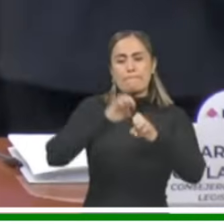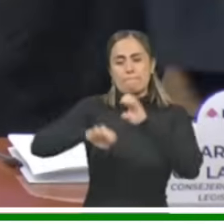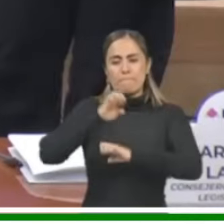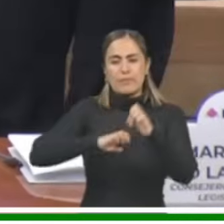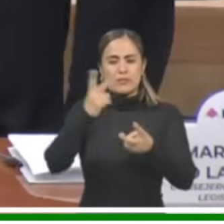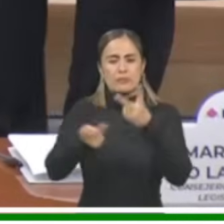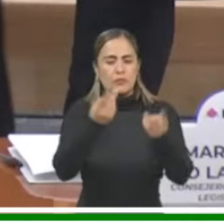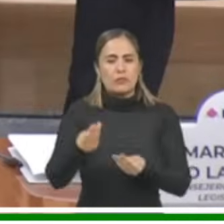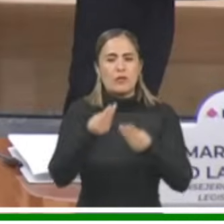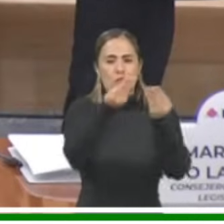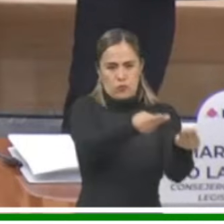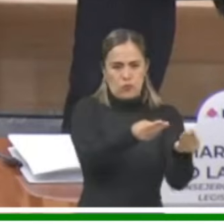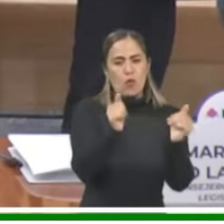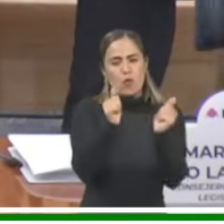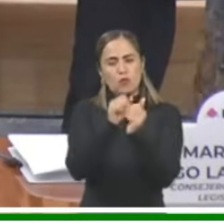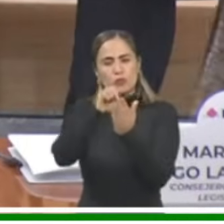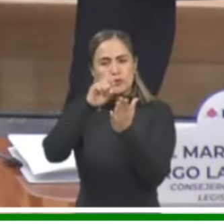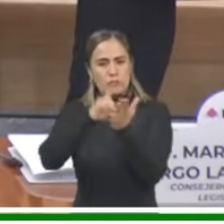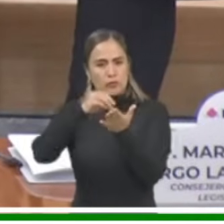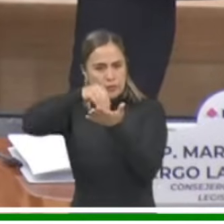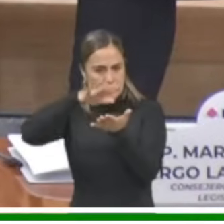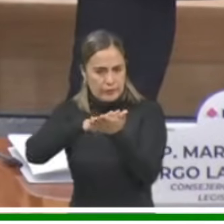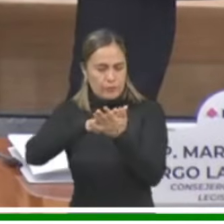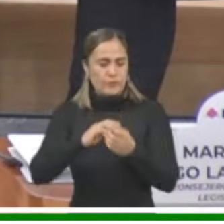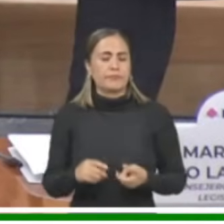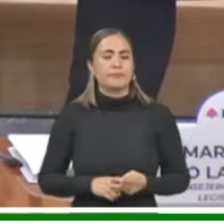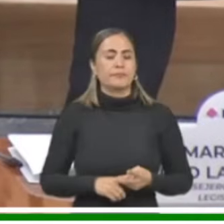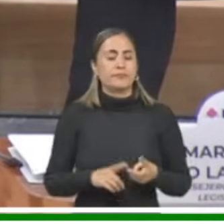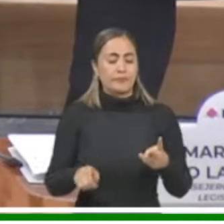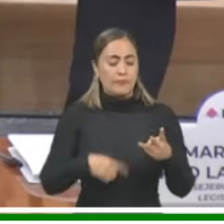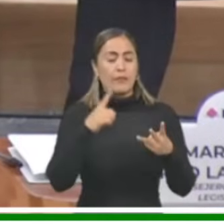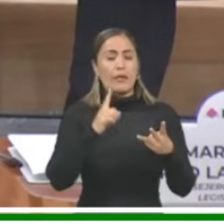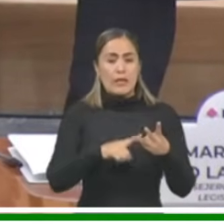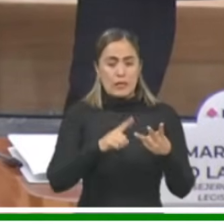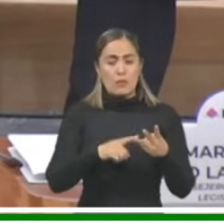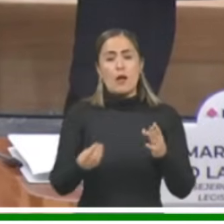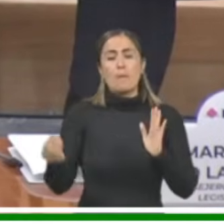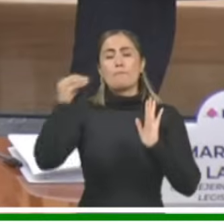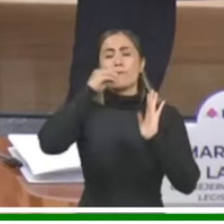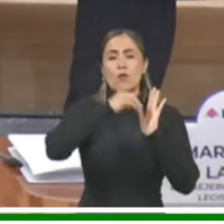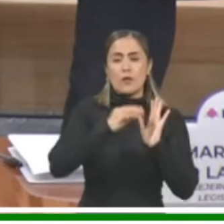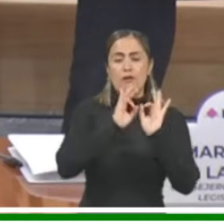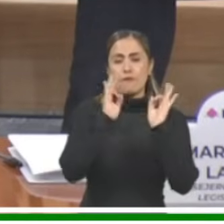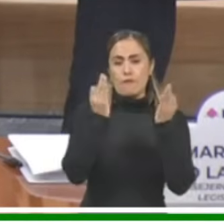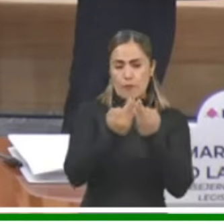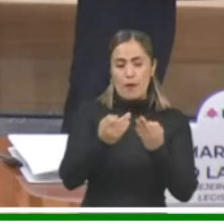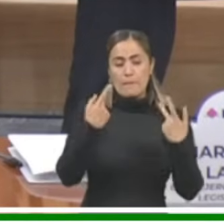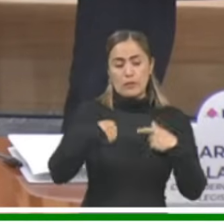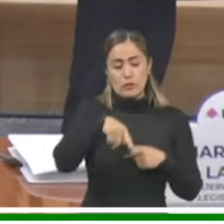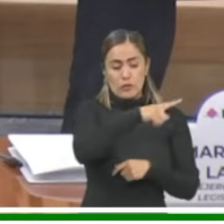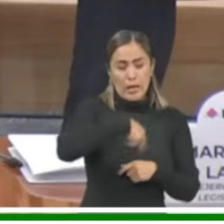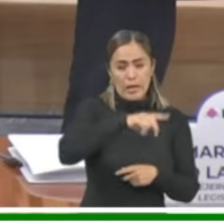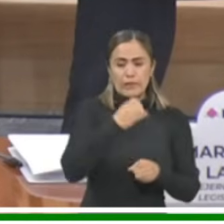con su solicitud de registro. Se debe establecer el mecanismo adecuado conforme el cual las y los ciudadanos podrán consultar